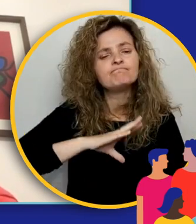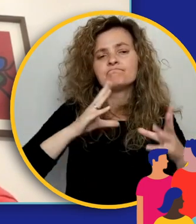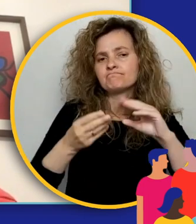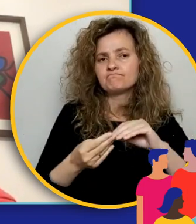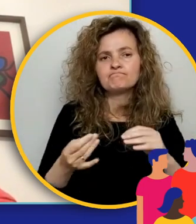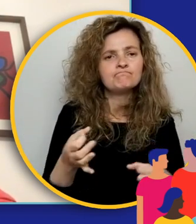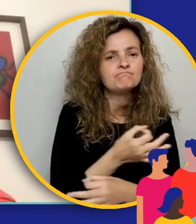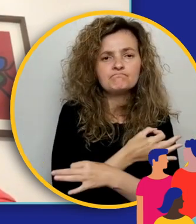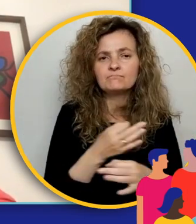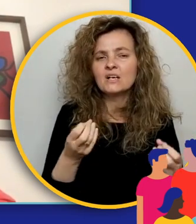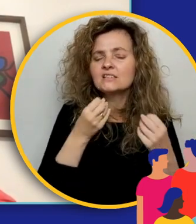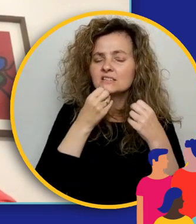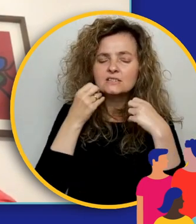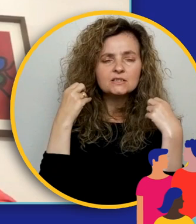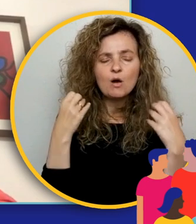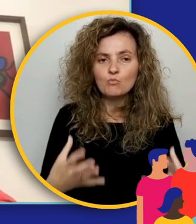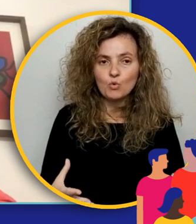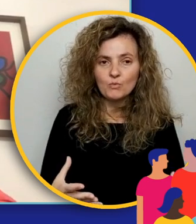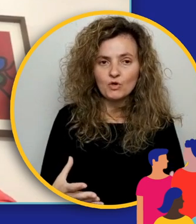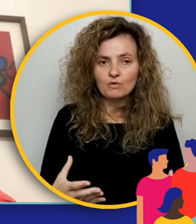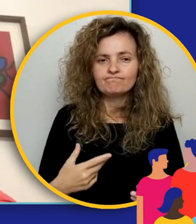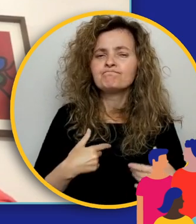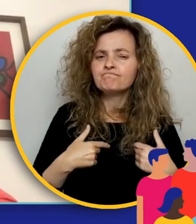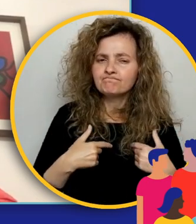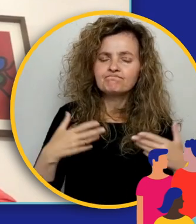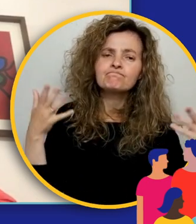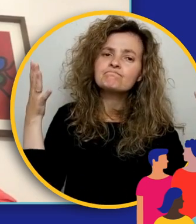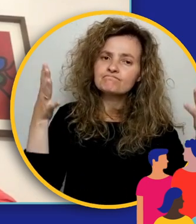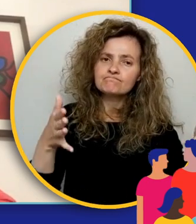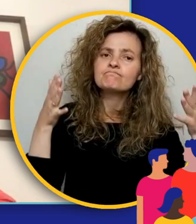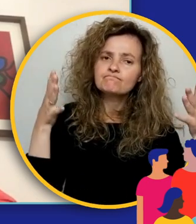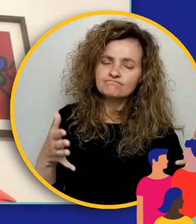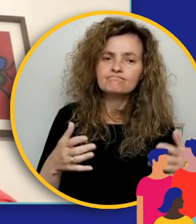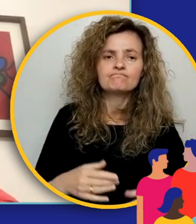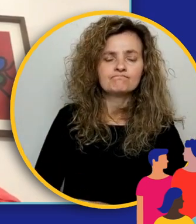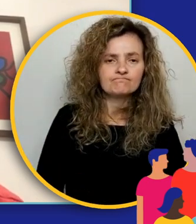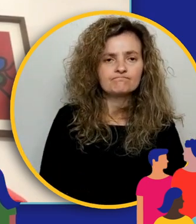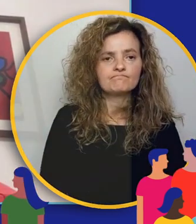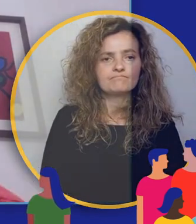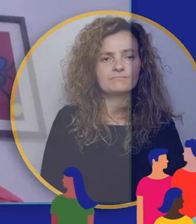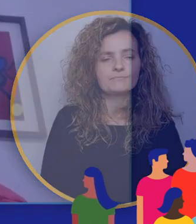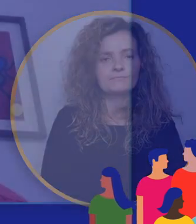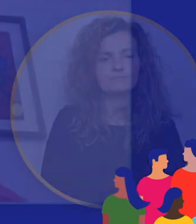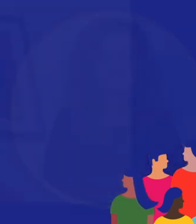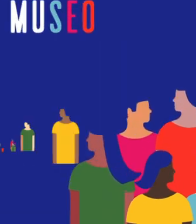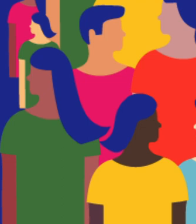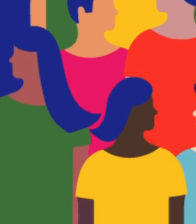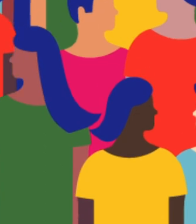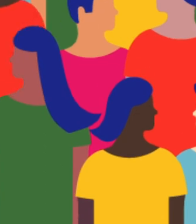está adaptado, está muy bien. Se lo recomiendo.